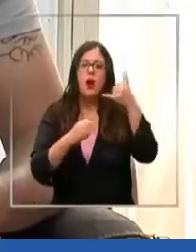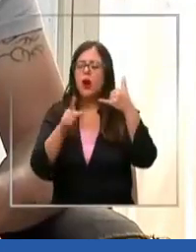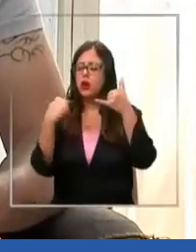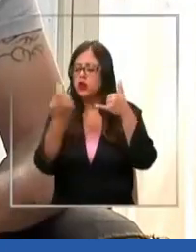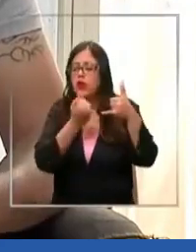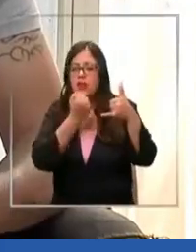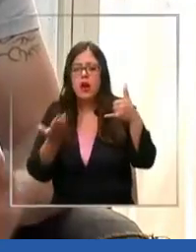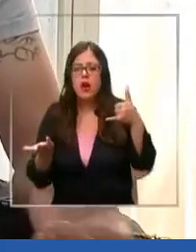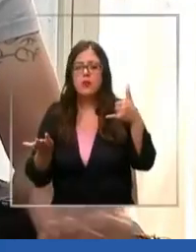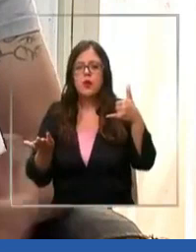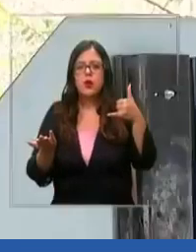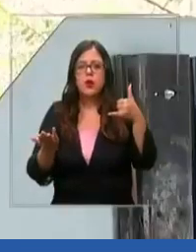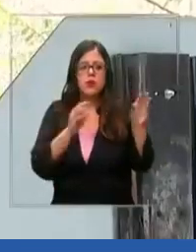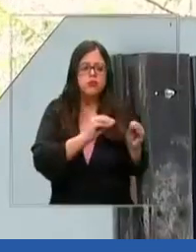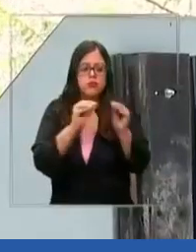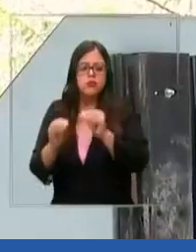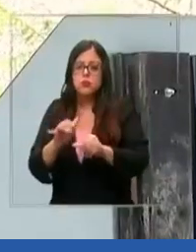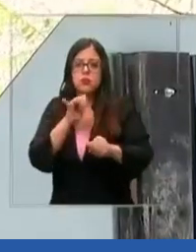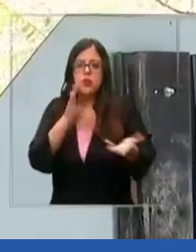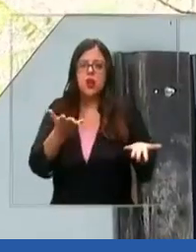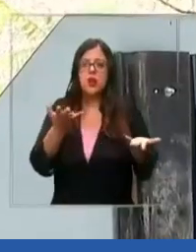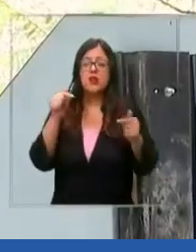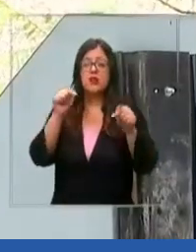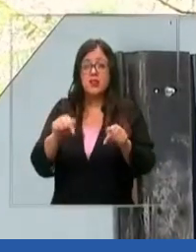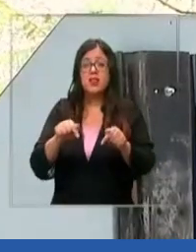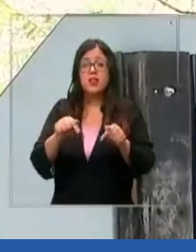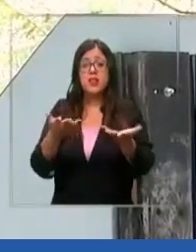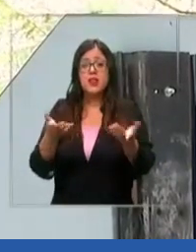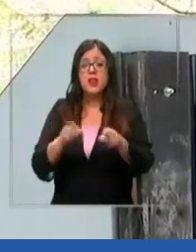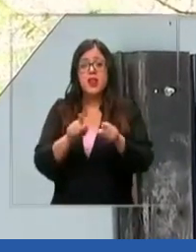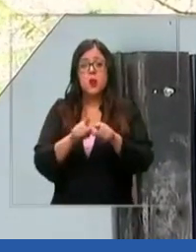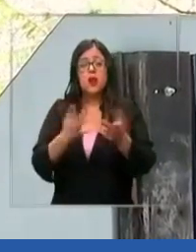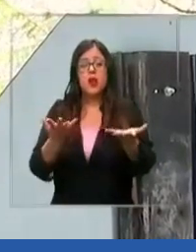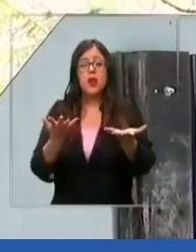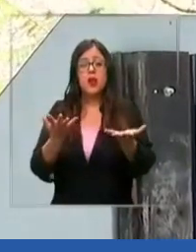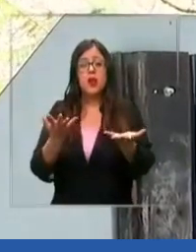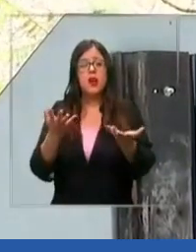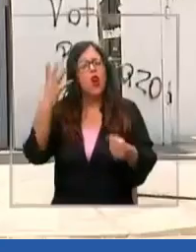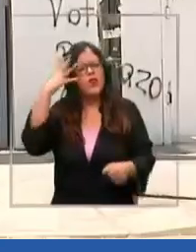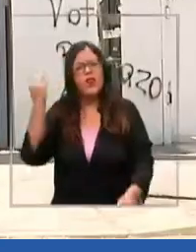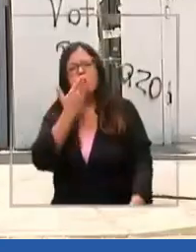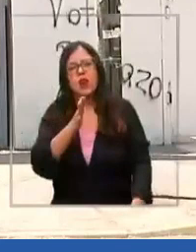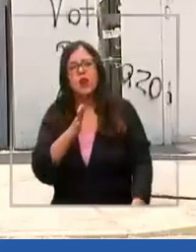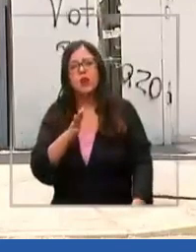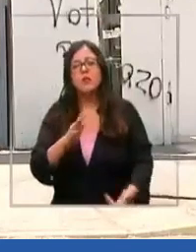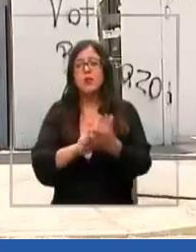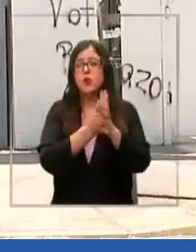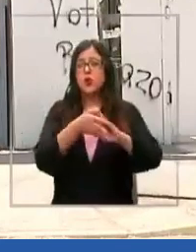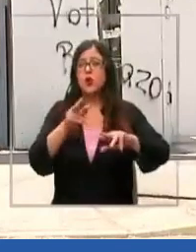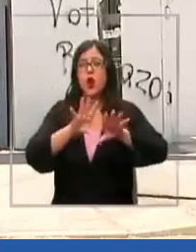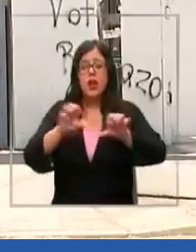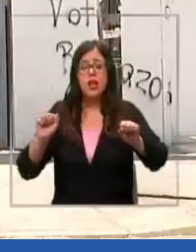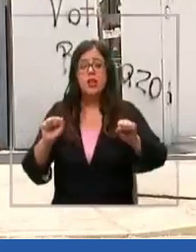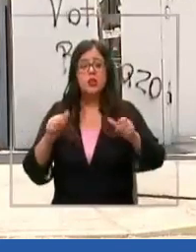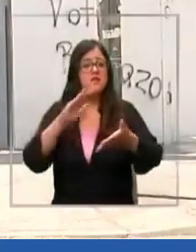equivocamos, lo agendemos, no sé. Pero pese a la desazón, decidieron no echarse a morir por la situación. Como todo estaba armado,